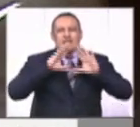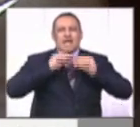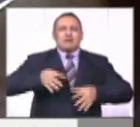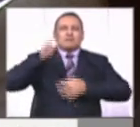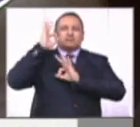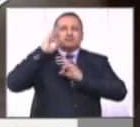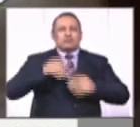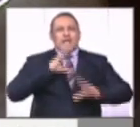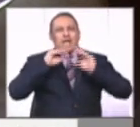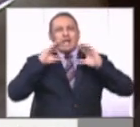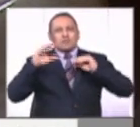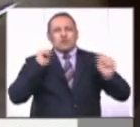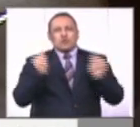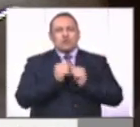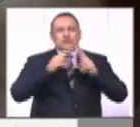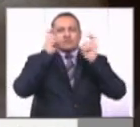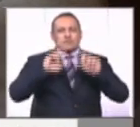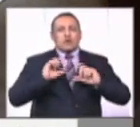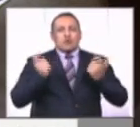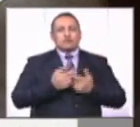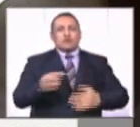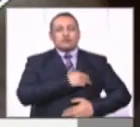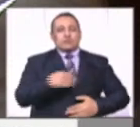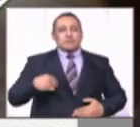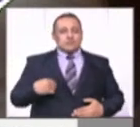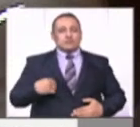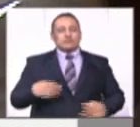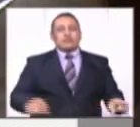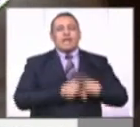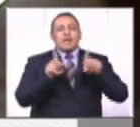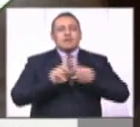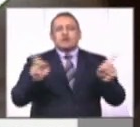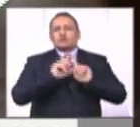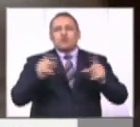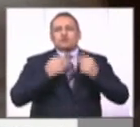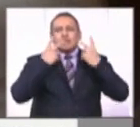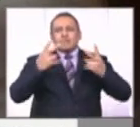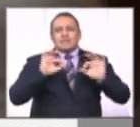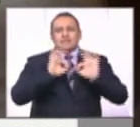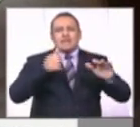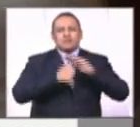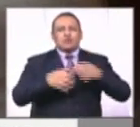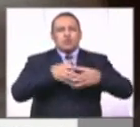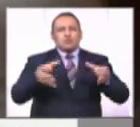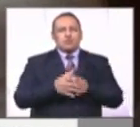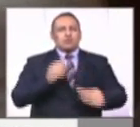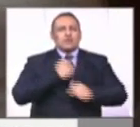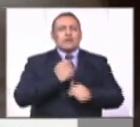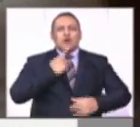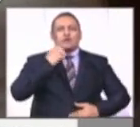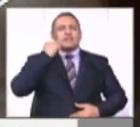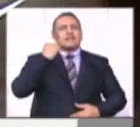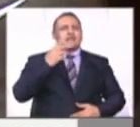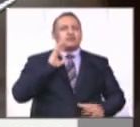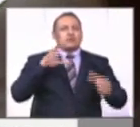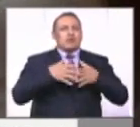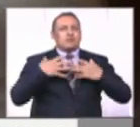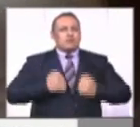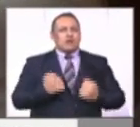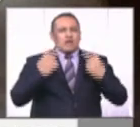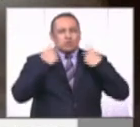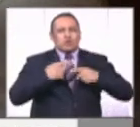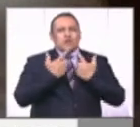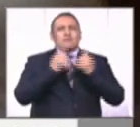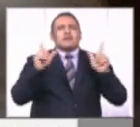que el denunciado utilizó en los denominados consejos de ministros descentralizados no se encuentran dentro del ejercicio del derecho a la libertad de